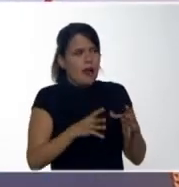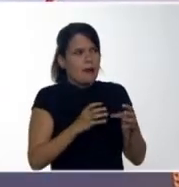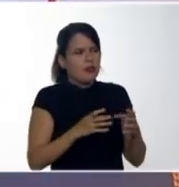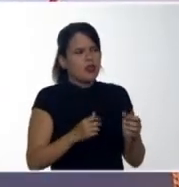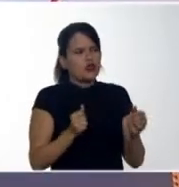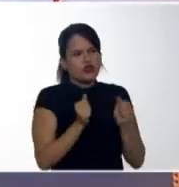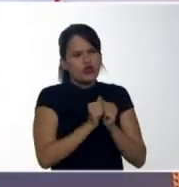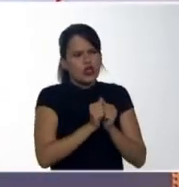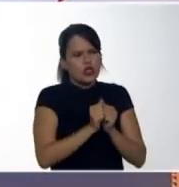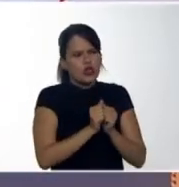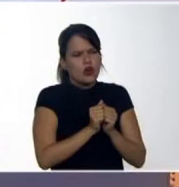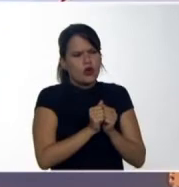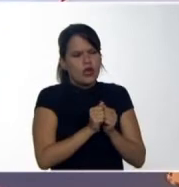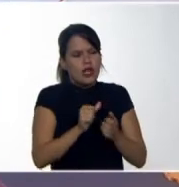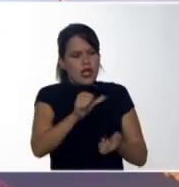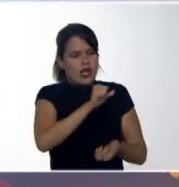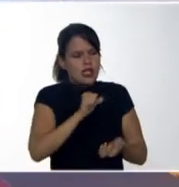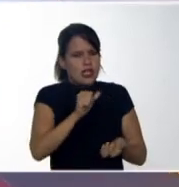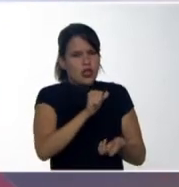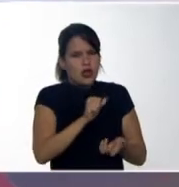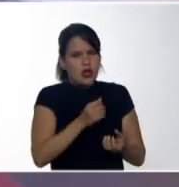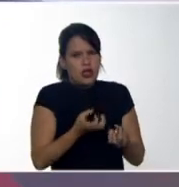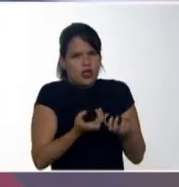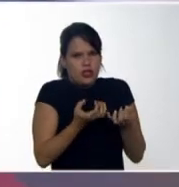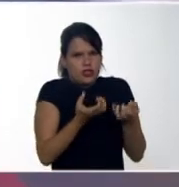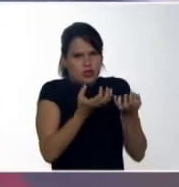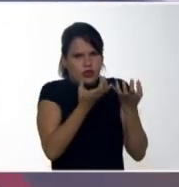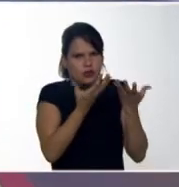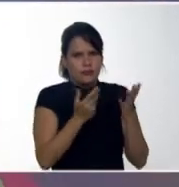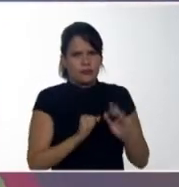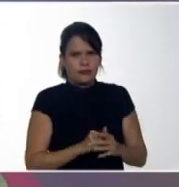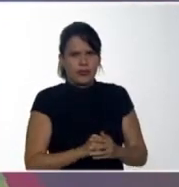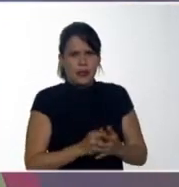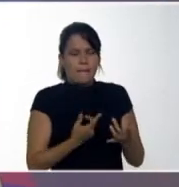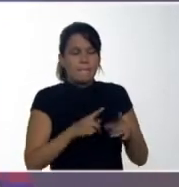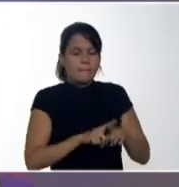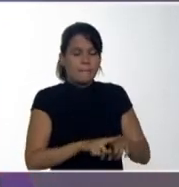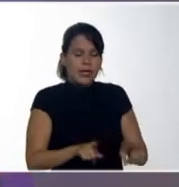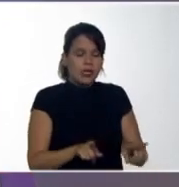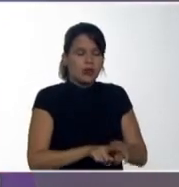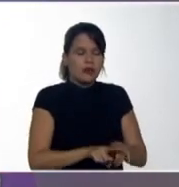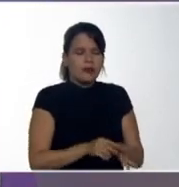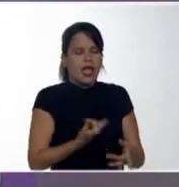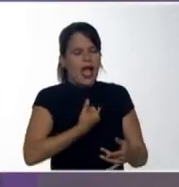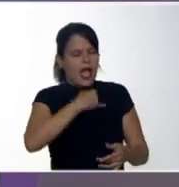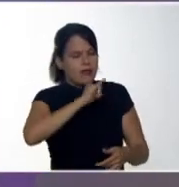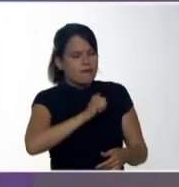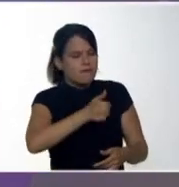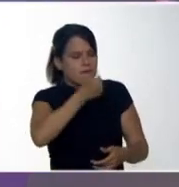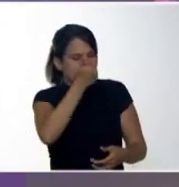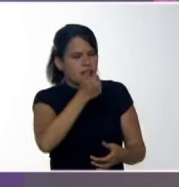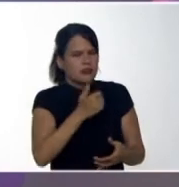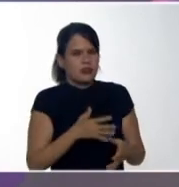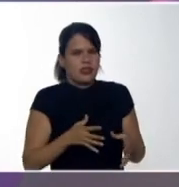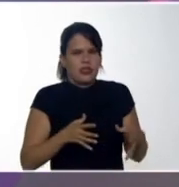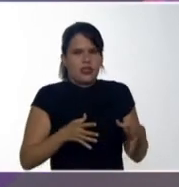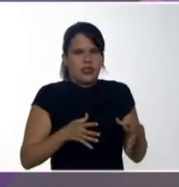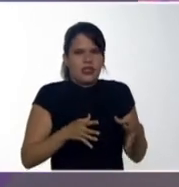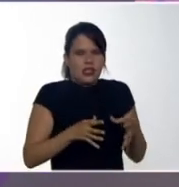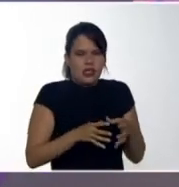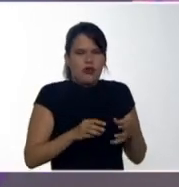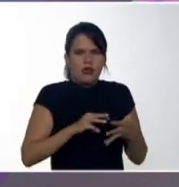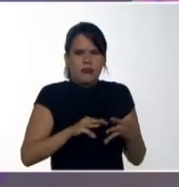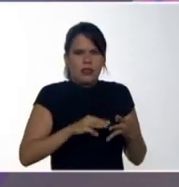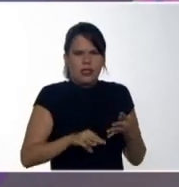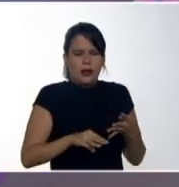sólidos, líquido y gaseoso. Sin embargo, hay otros estados de la materia que mencionan, pero hoy vamos a